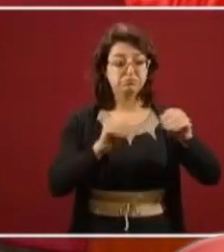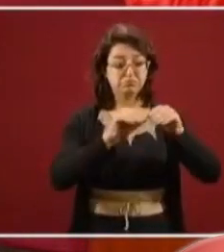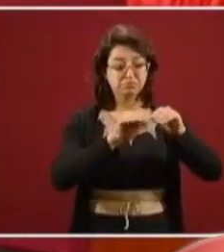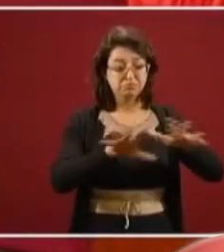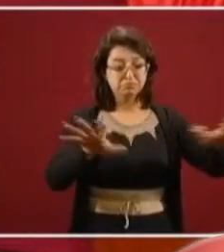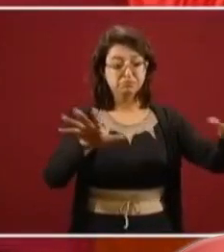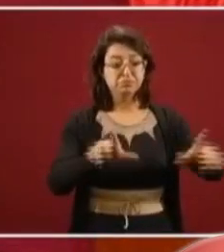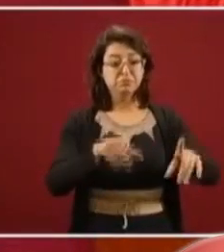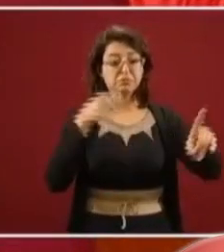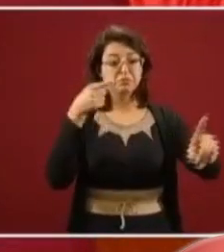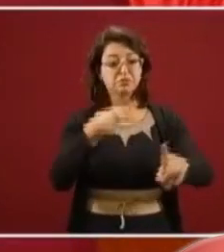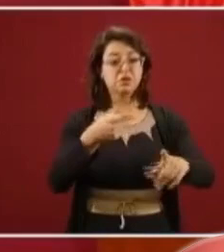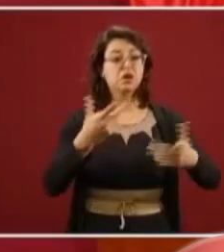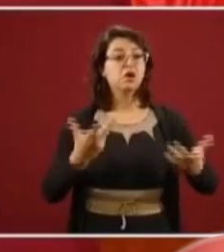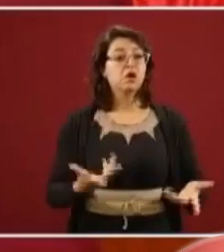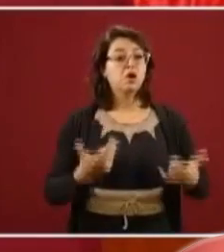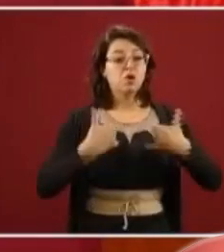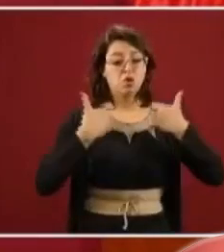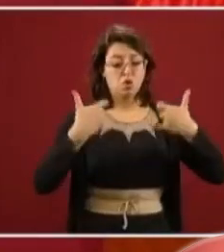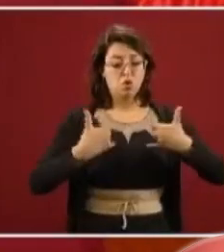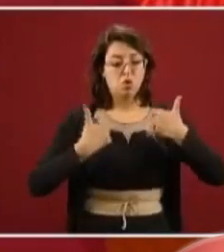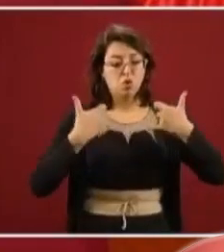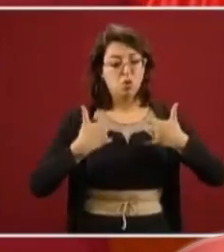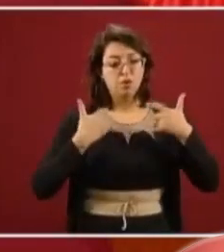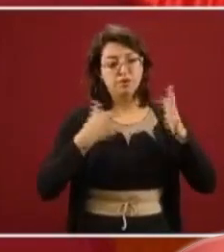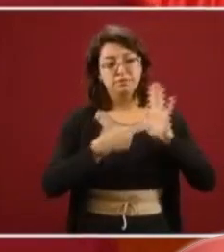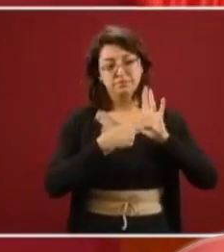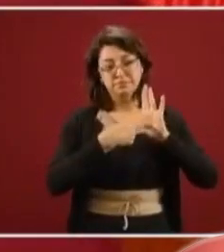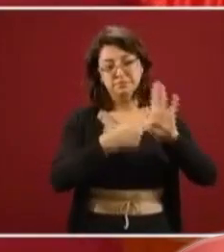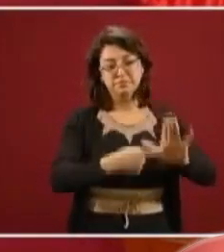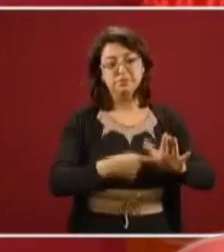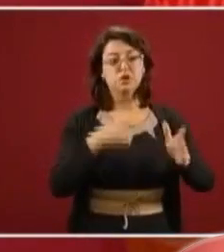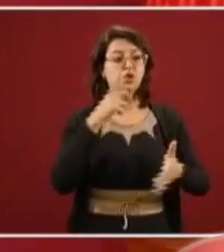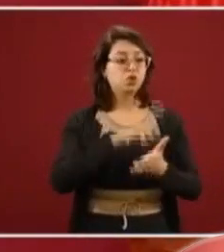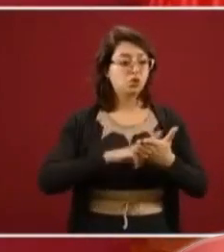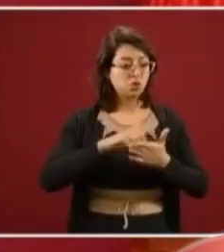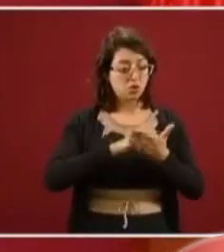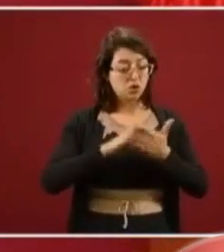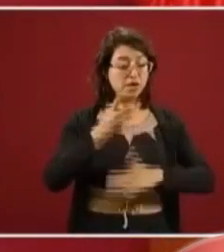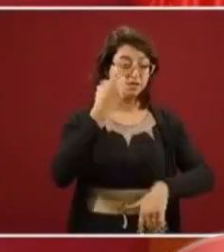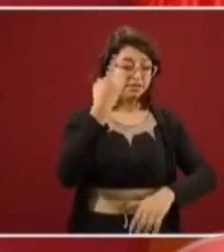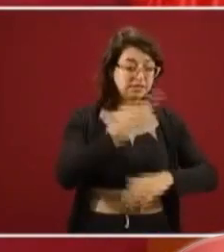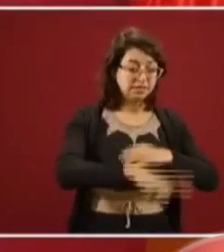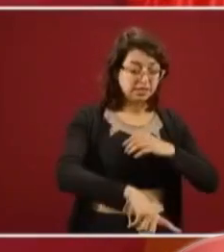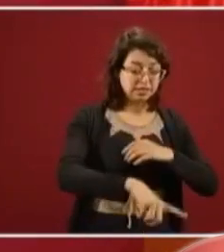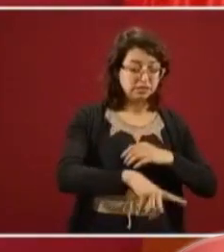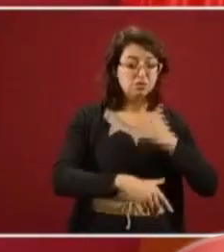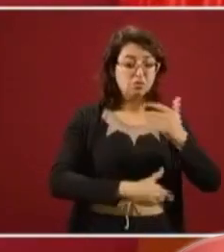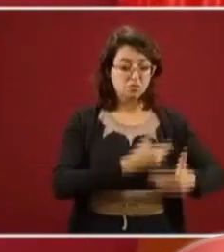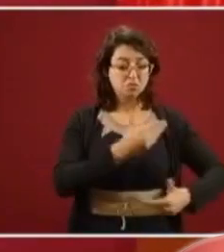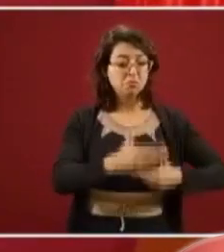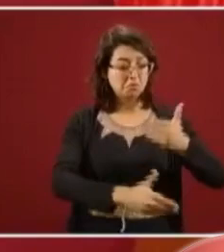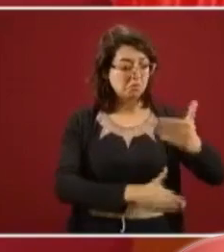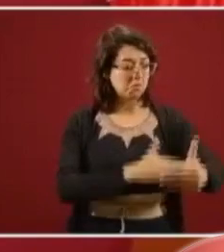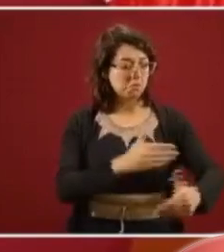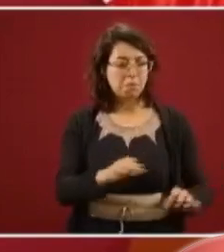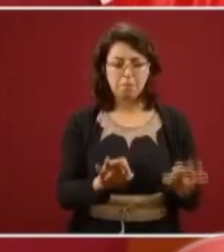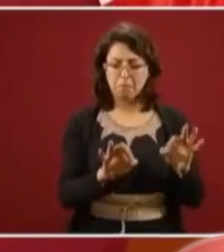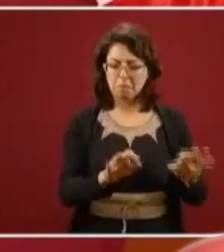de informar a los jóvenes del daño que causan las drogas. Vamos avanzando bien.